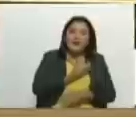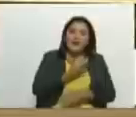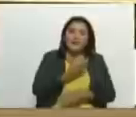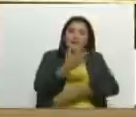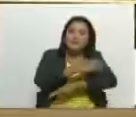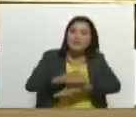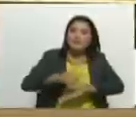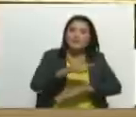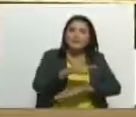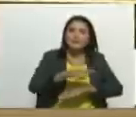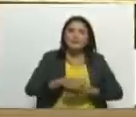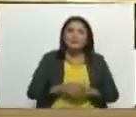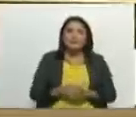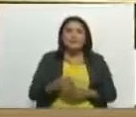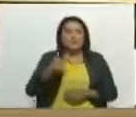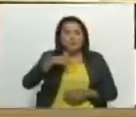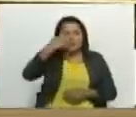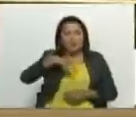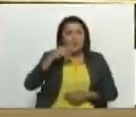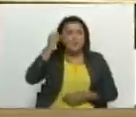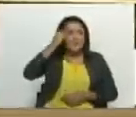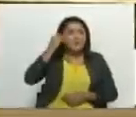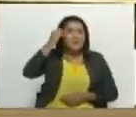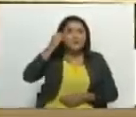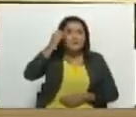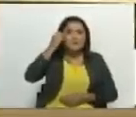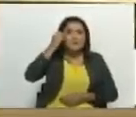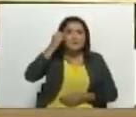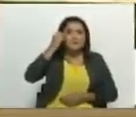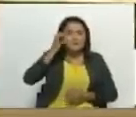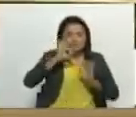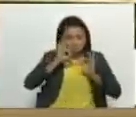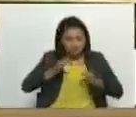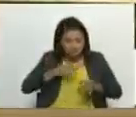se me ocurrió un pensamiento de tipo autocrítico,